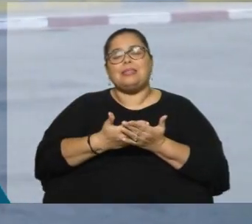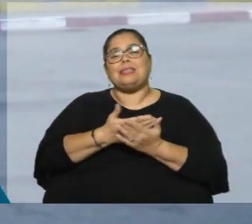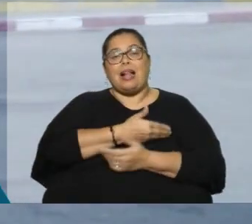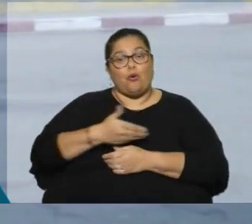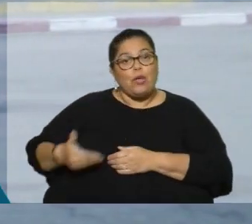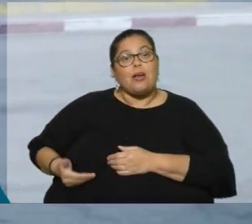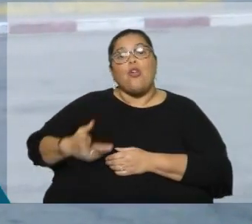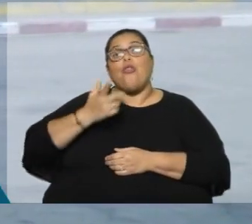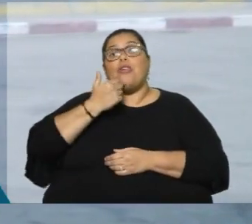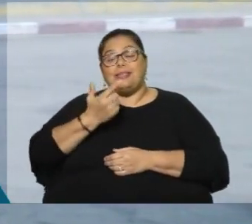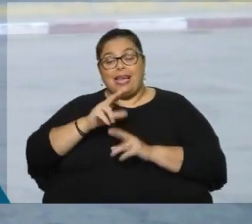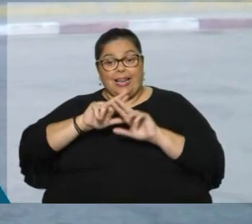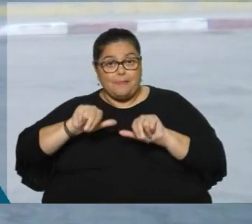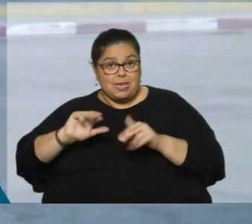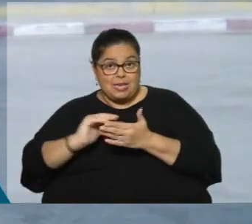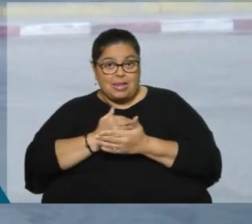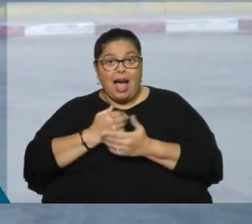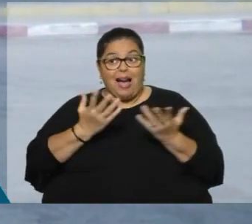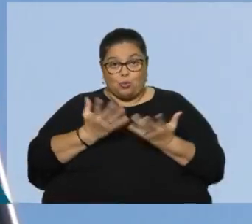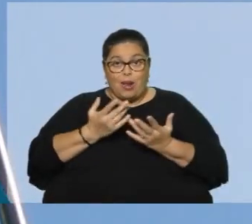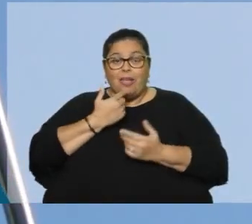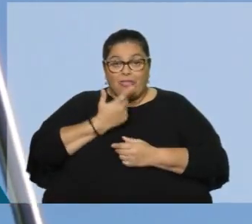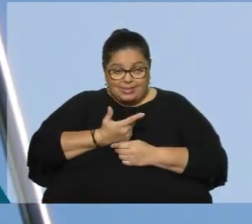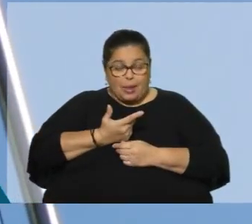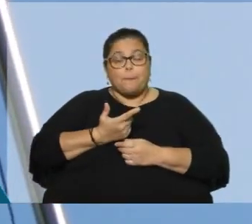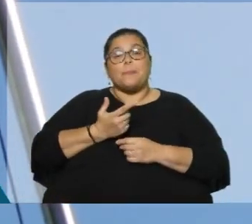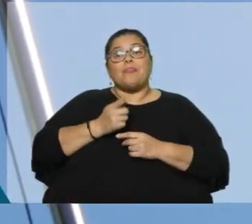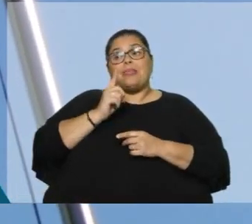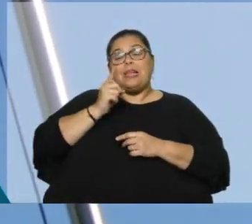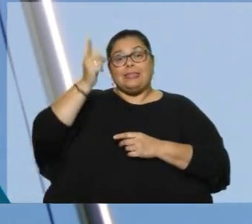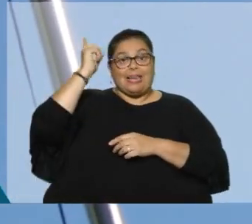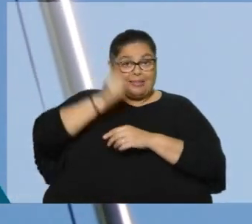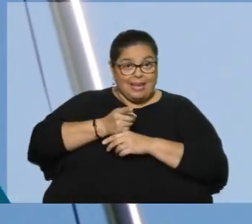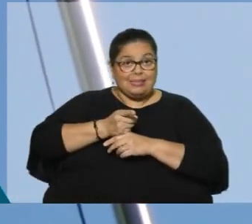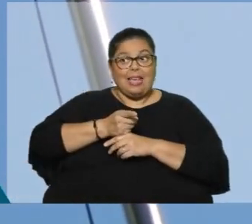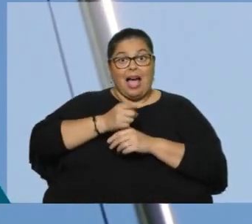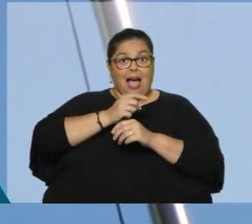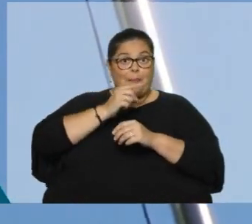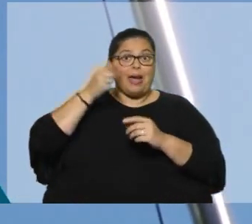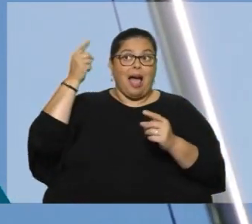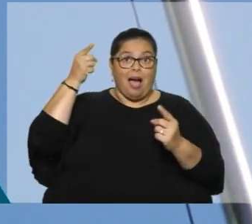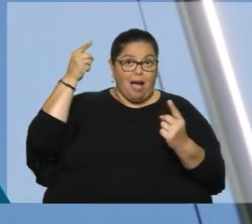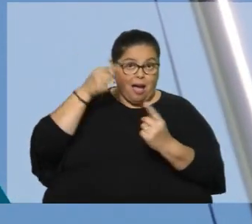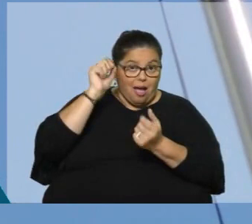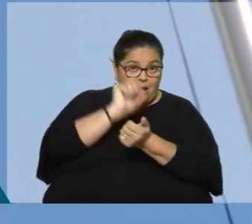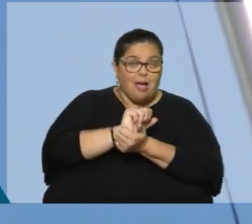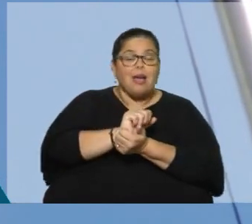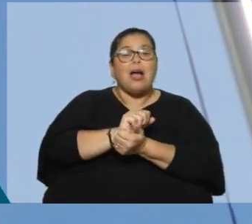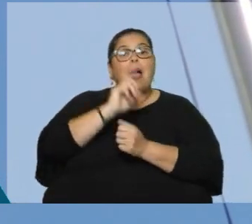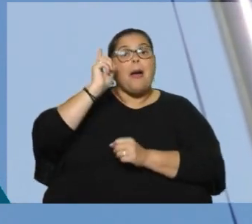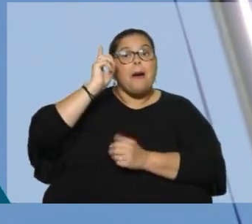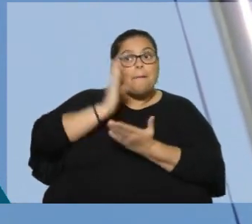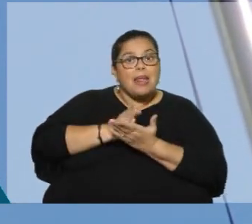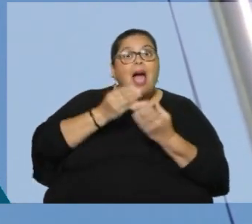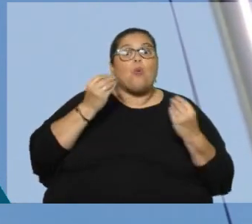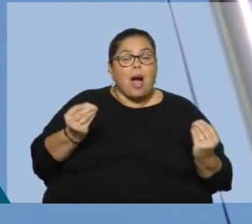elimina la disposición vigente que determina que en la sentencia de condena además de la pena el juez debe ordenar que